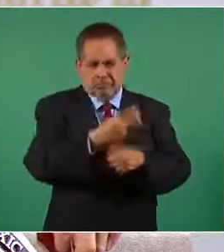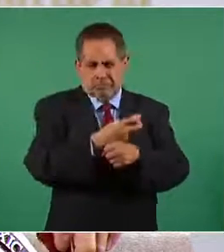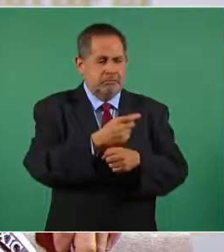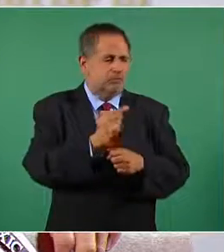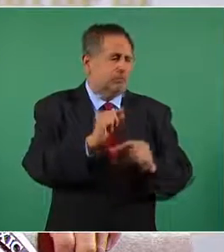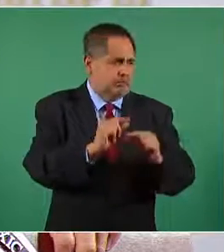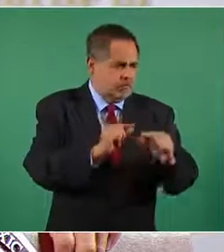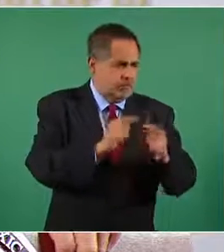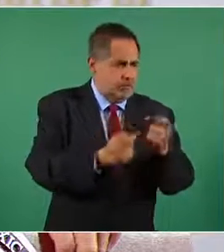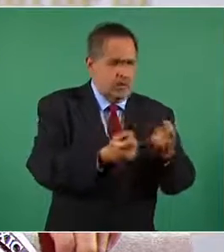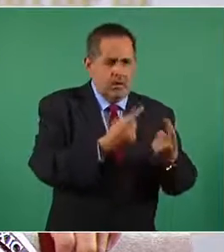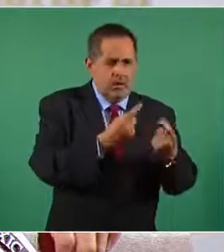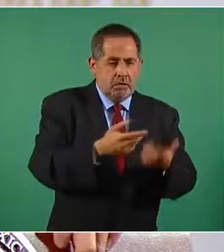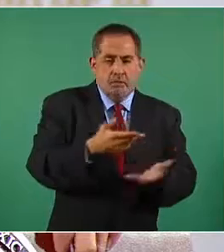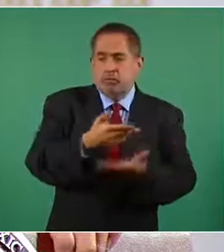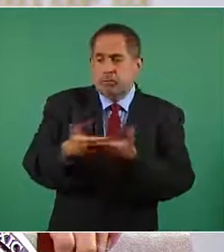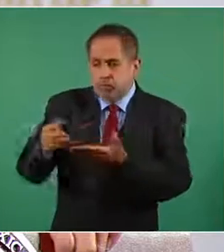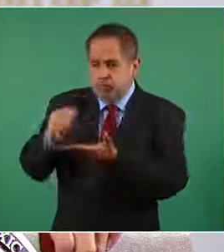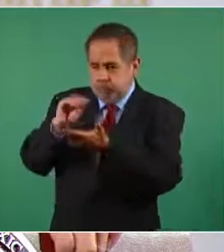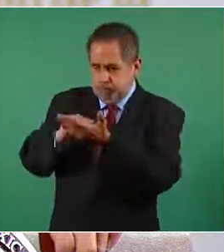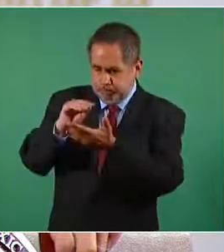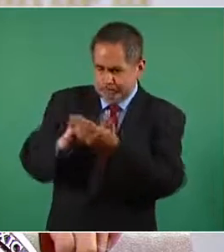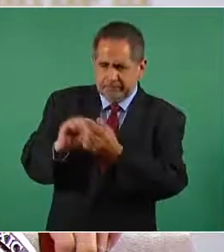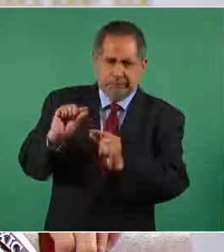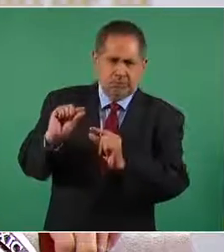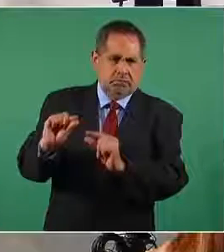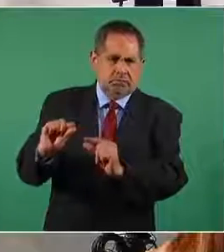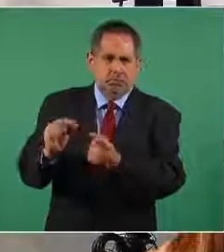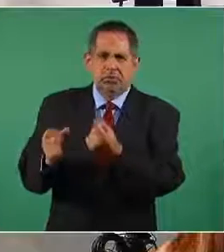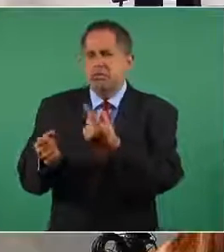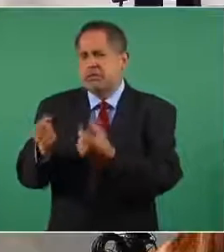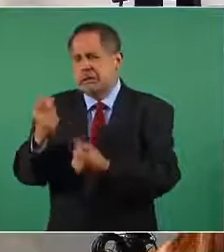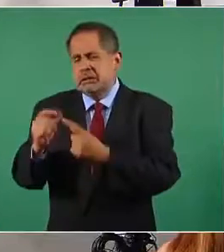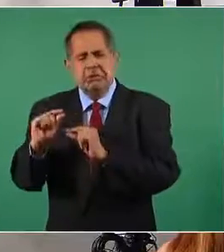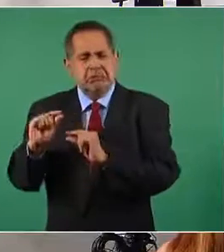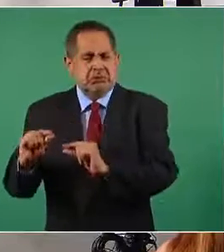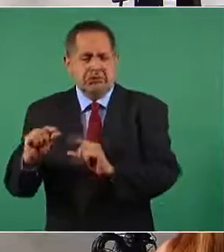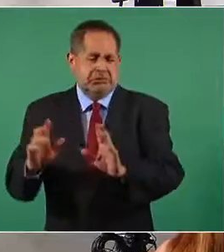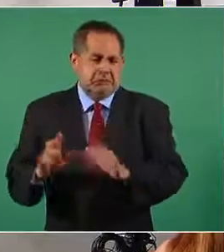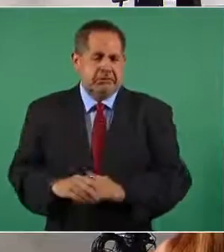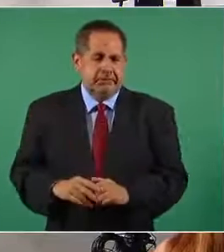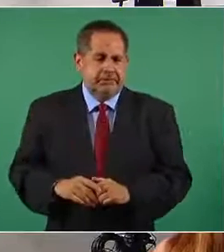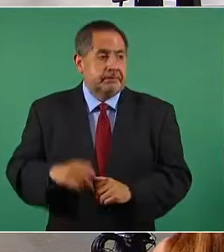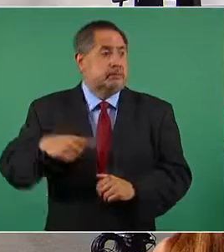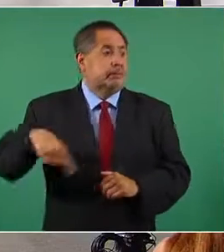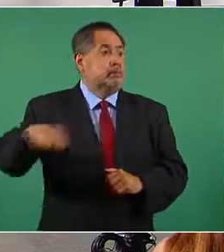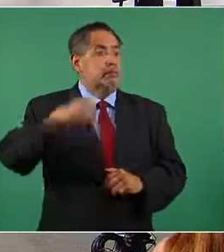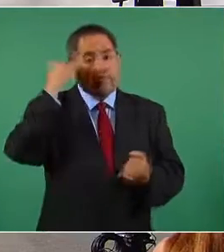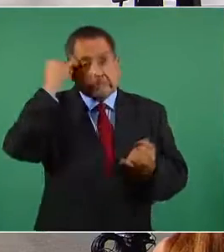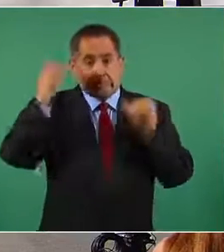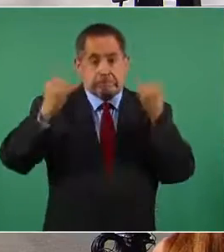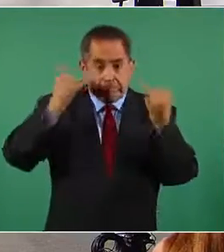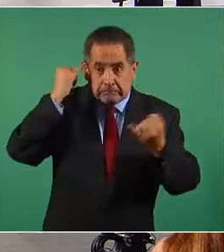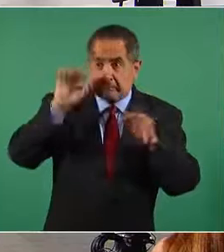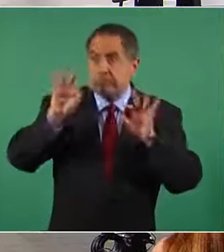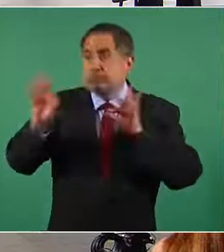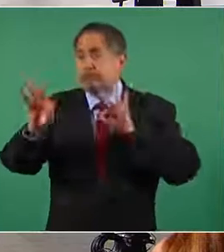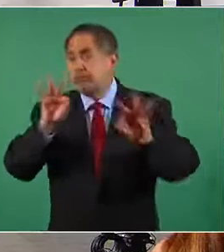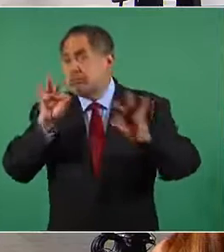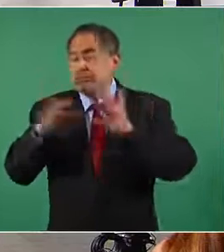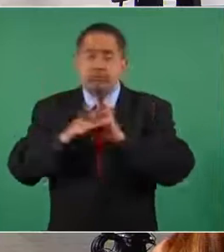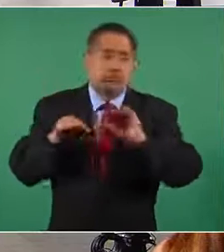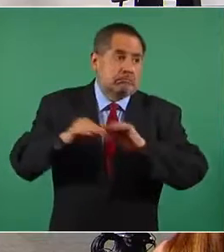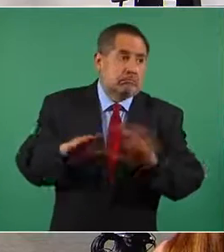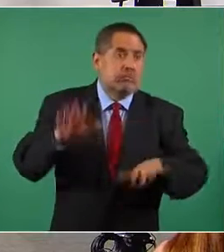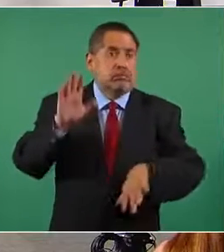ola, continúa siendo baja en la tercera ola. Entonces, todas estas ideas que han circulado de